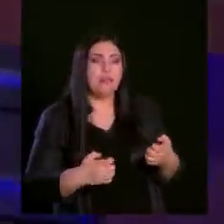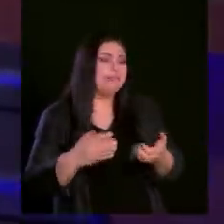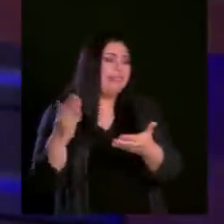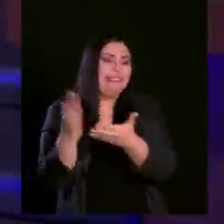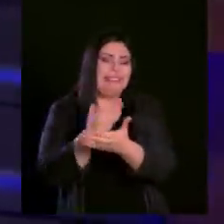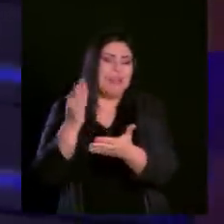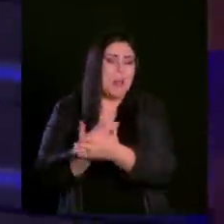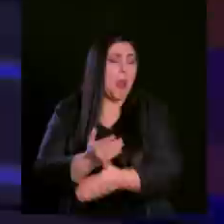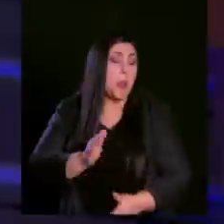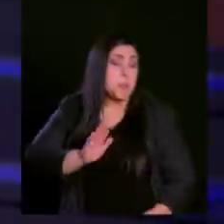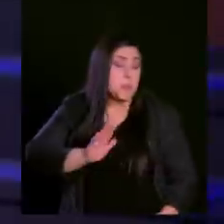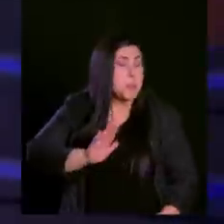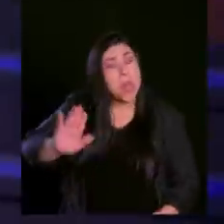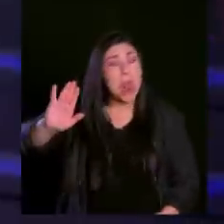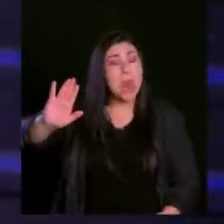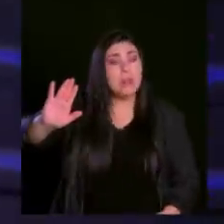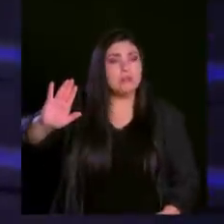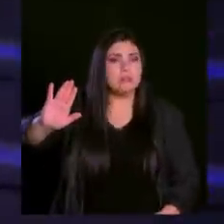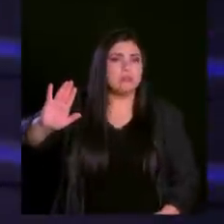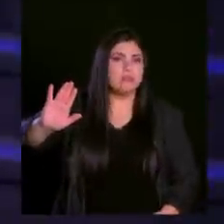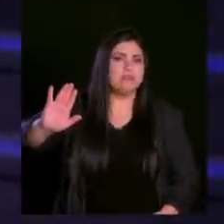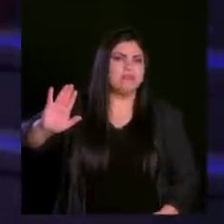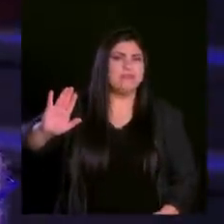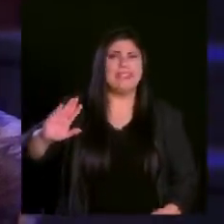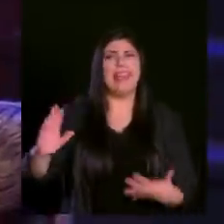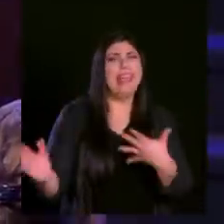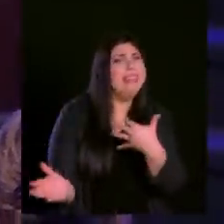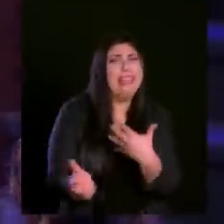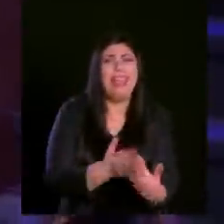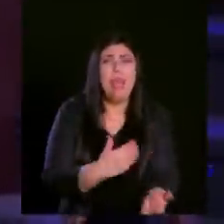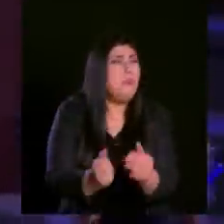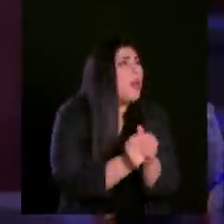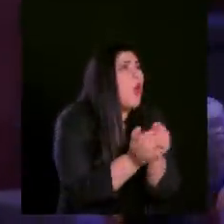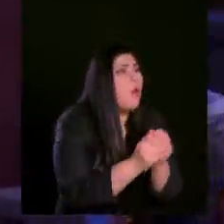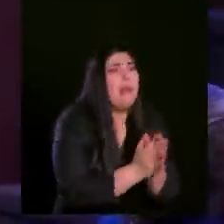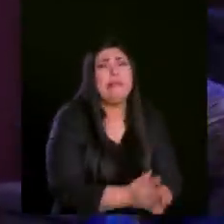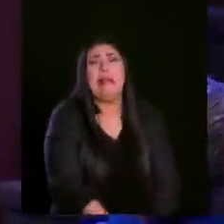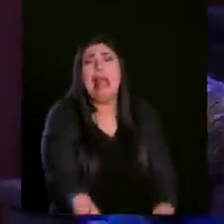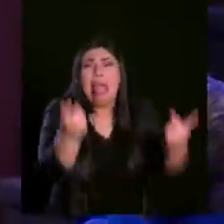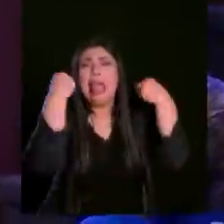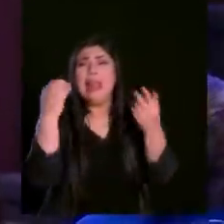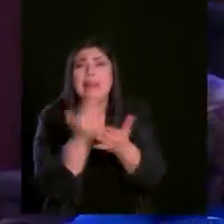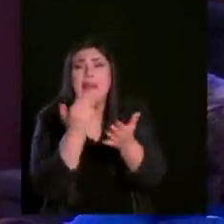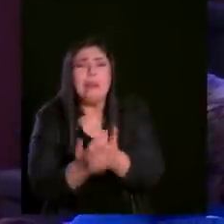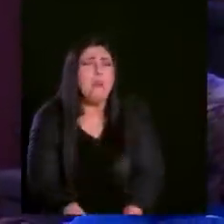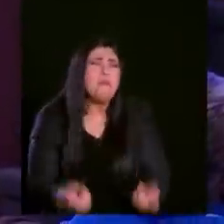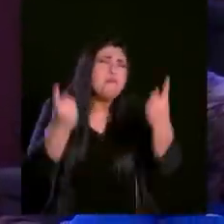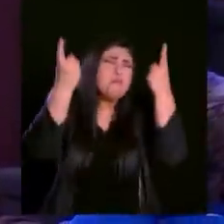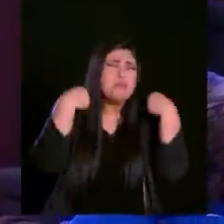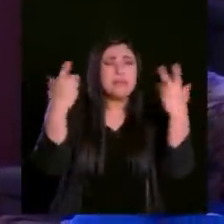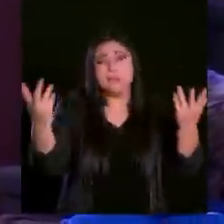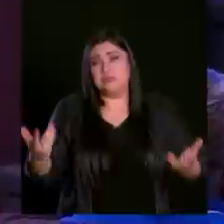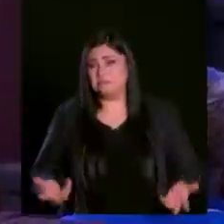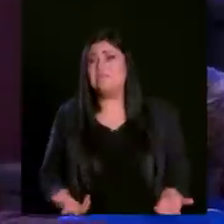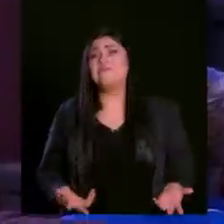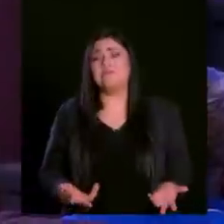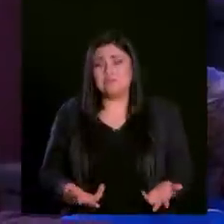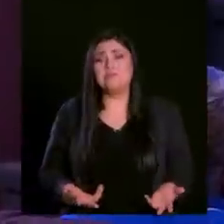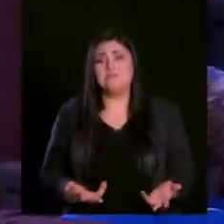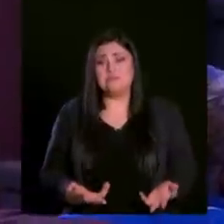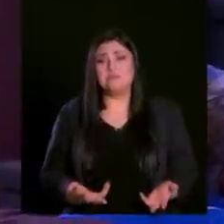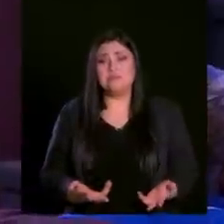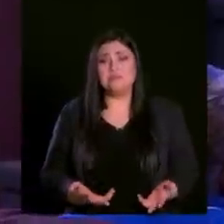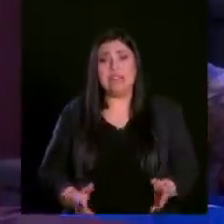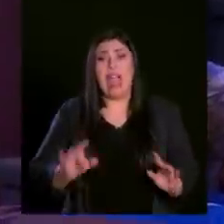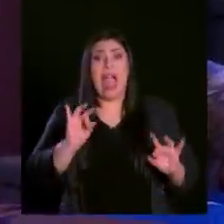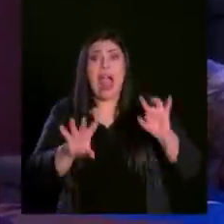palabra es más una persona afanada no está pensando como el reino de Dios lo ayuda aquí hay personas que vinieron tan desesperadas que ni siquiera este